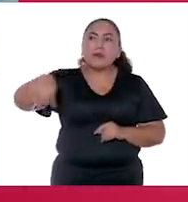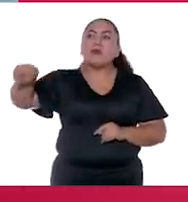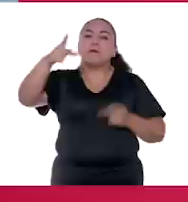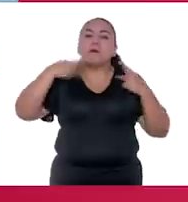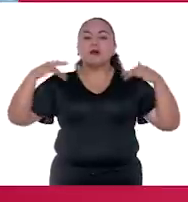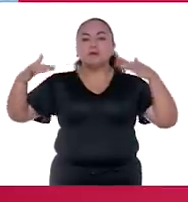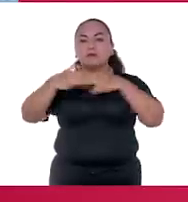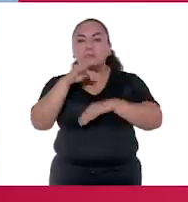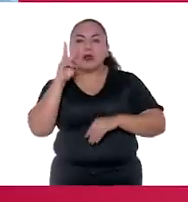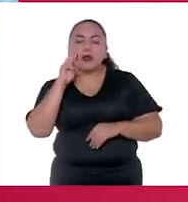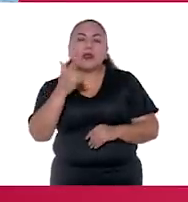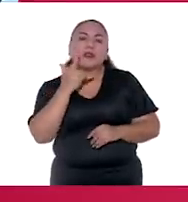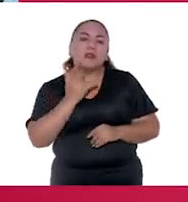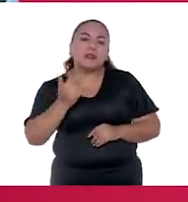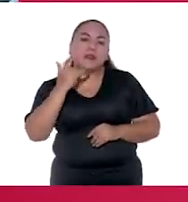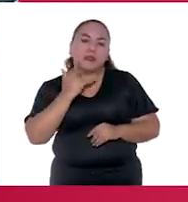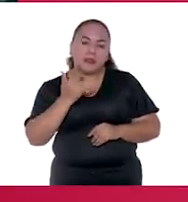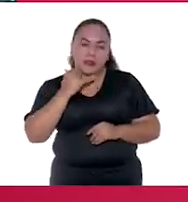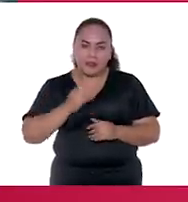el mundo.